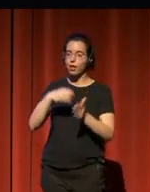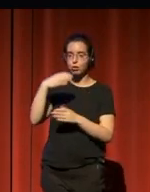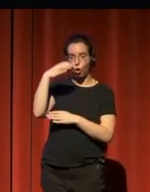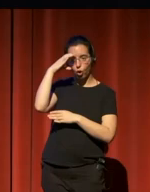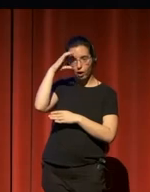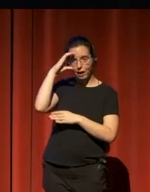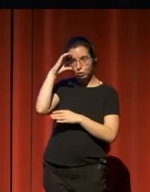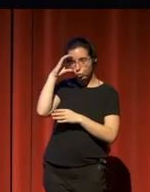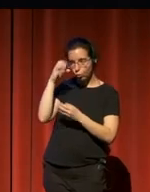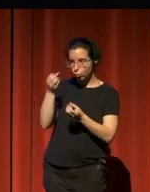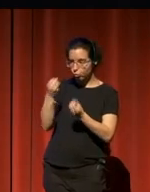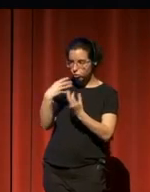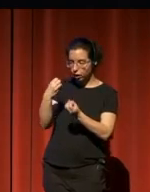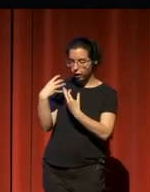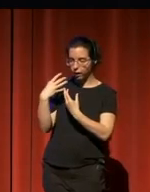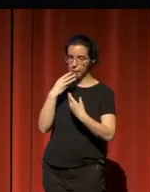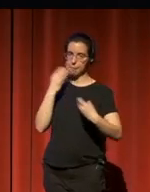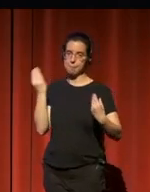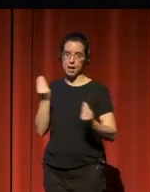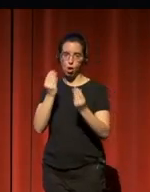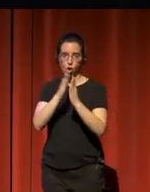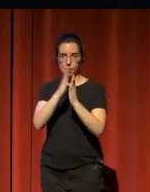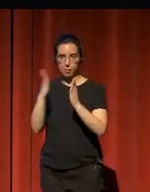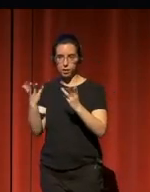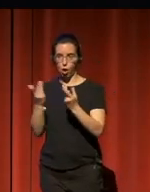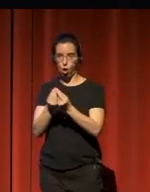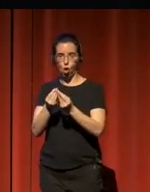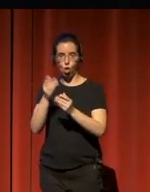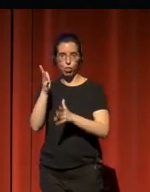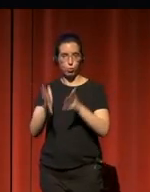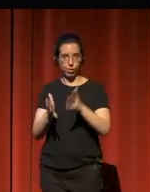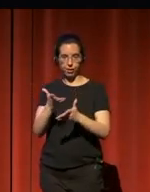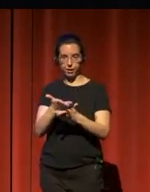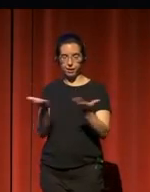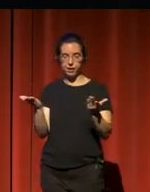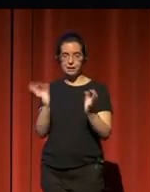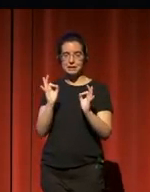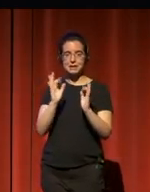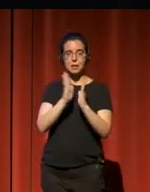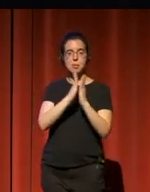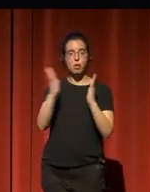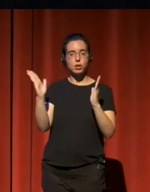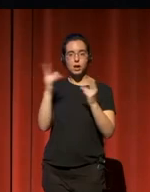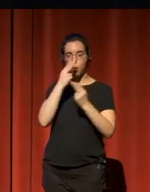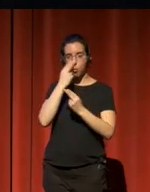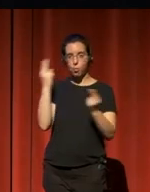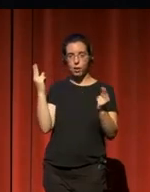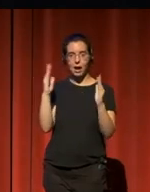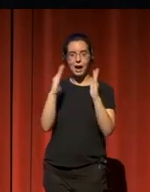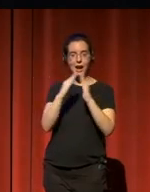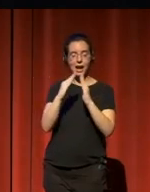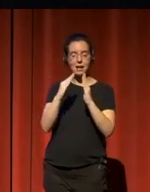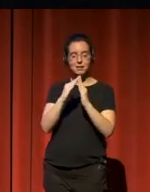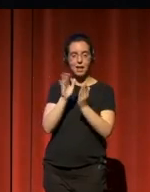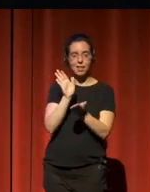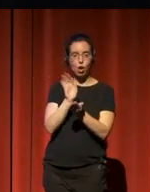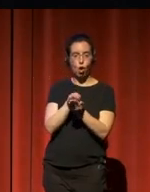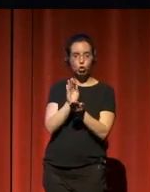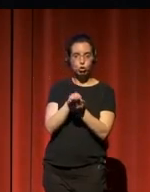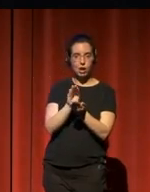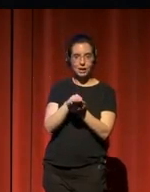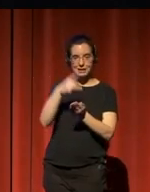biblioteca eh conjuntamente con la ciudadanía es el de la biblioteca pública de la casa de las conchas de